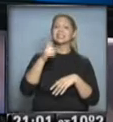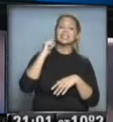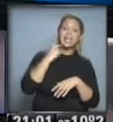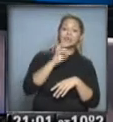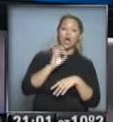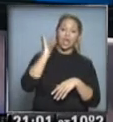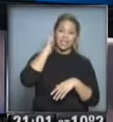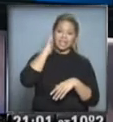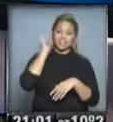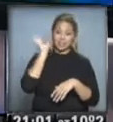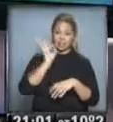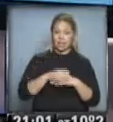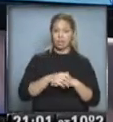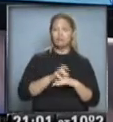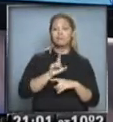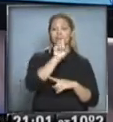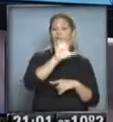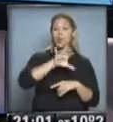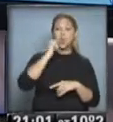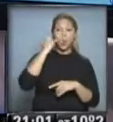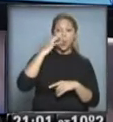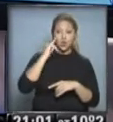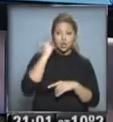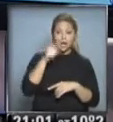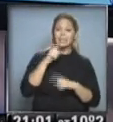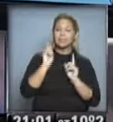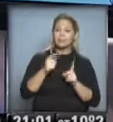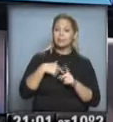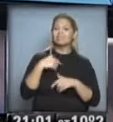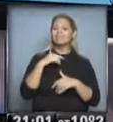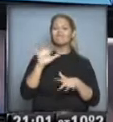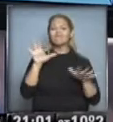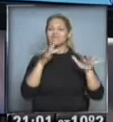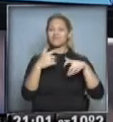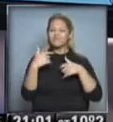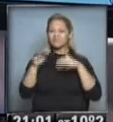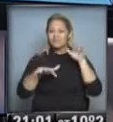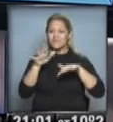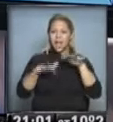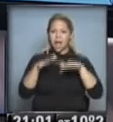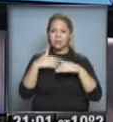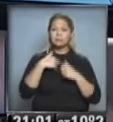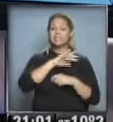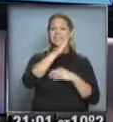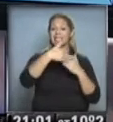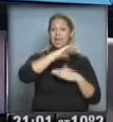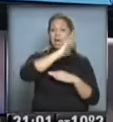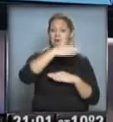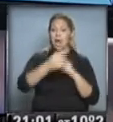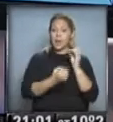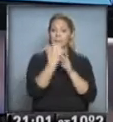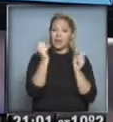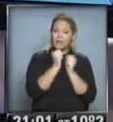13 a 16 grados en la región de cuyo aquí también continúa el tiempo inestable a lo largo de toda la región cordillerana con una mañana